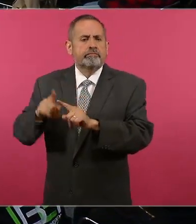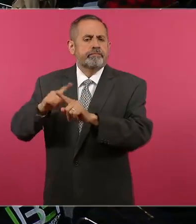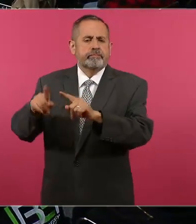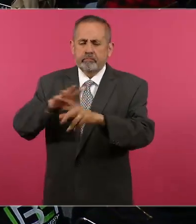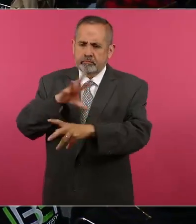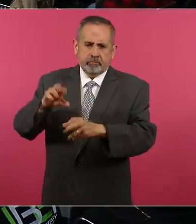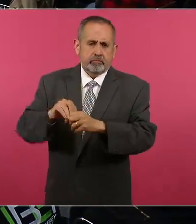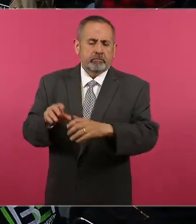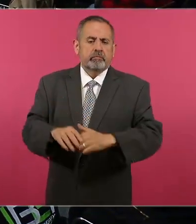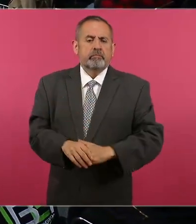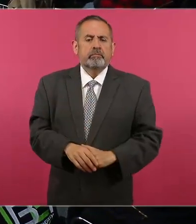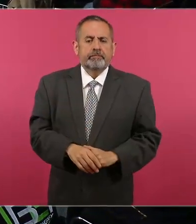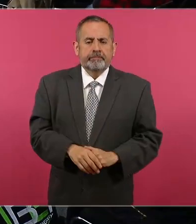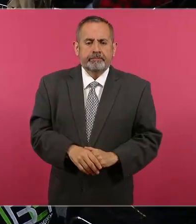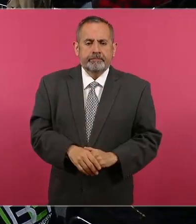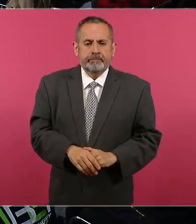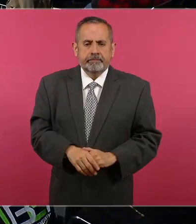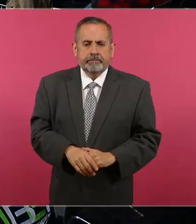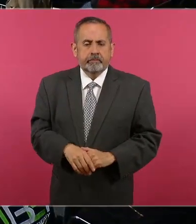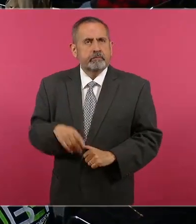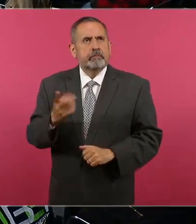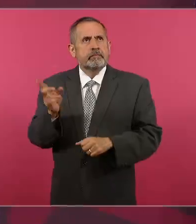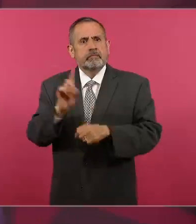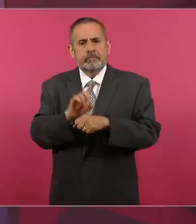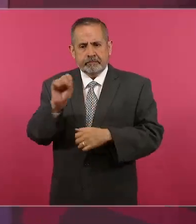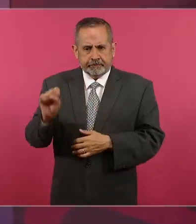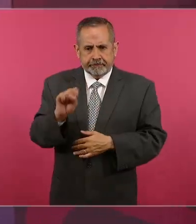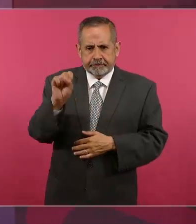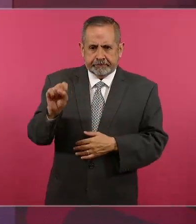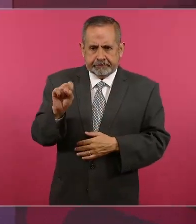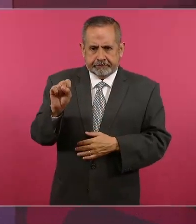arqueológicas. Eso es el sábado,